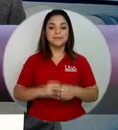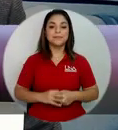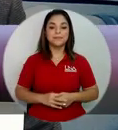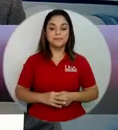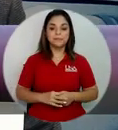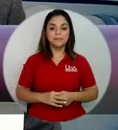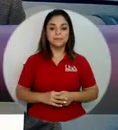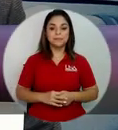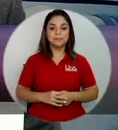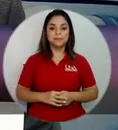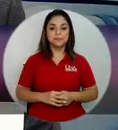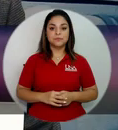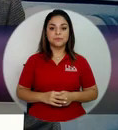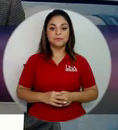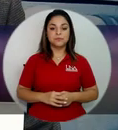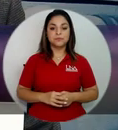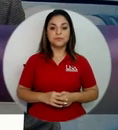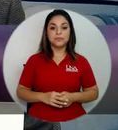estamos unidas, ¿verdad?